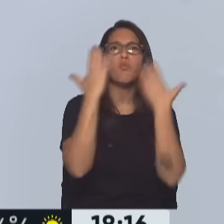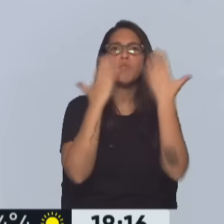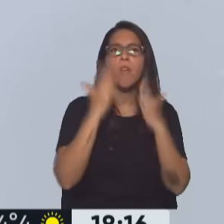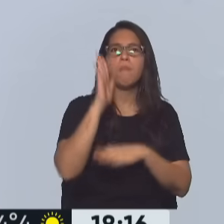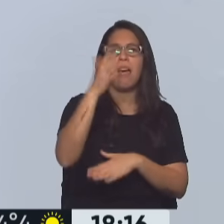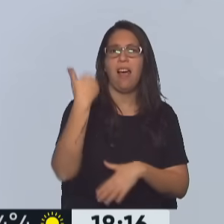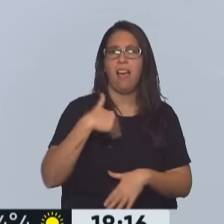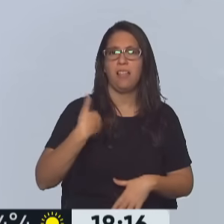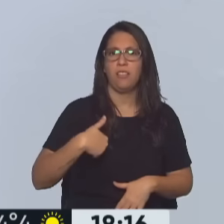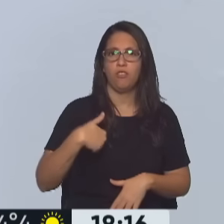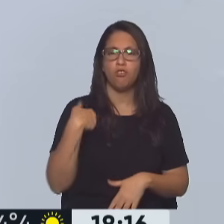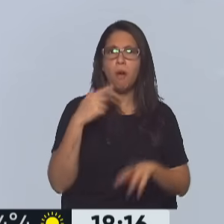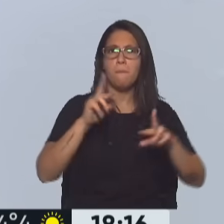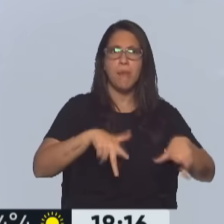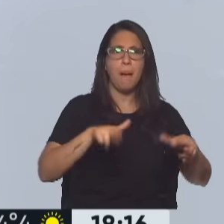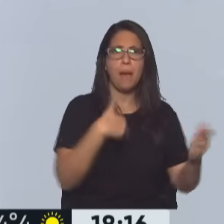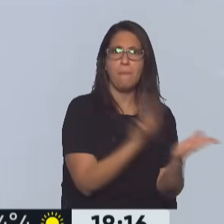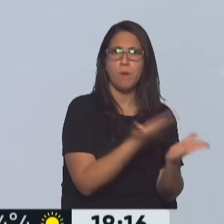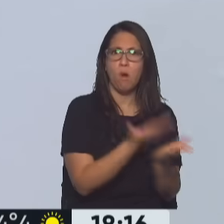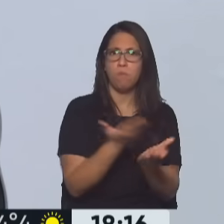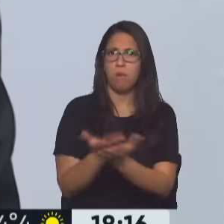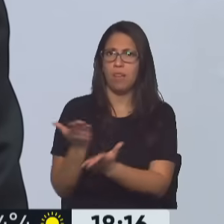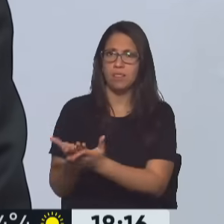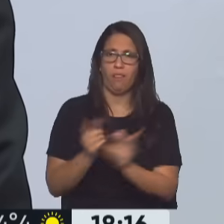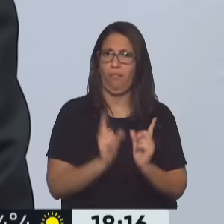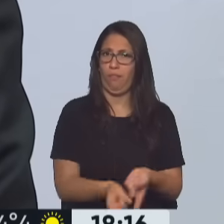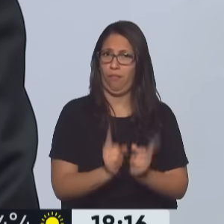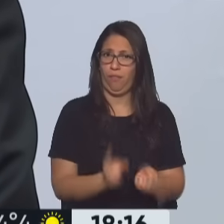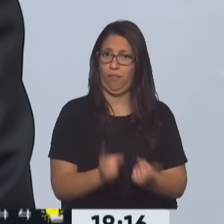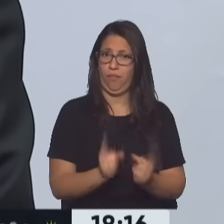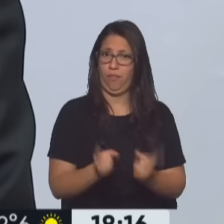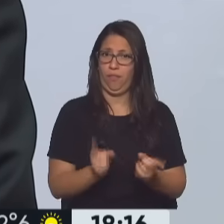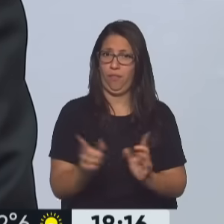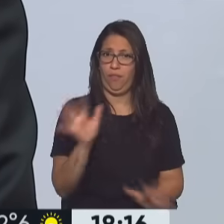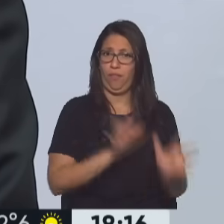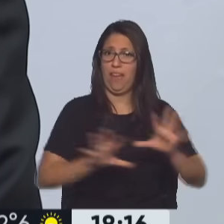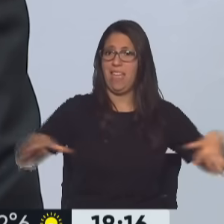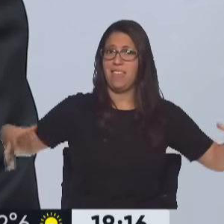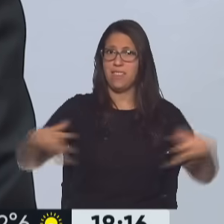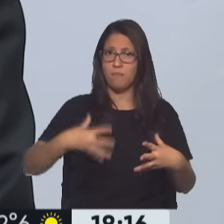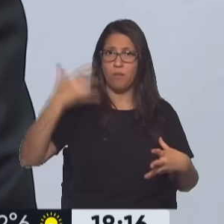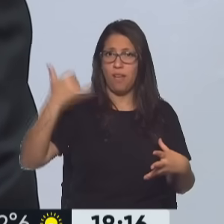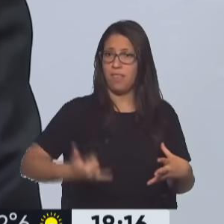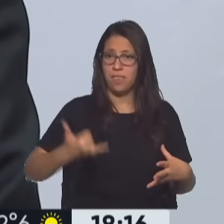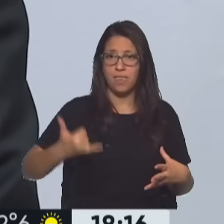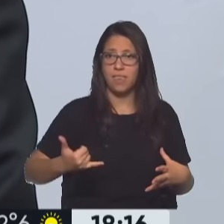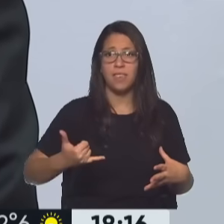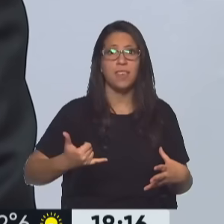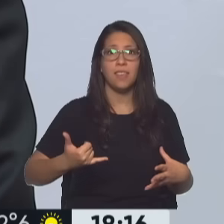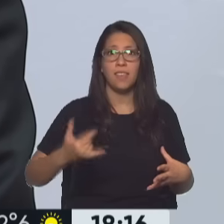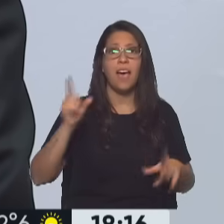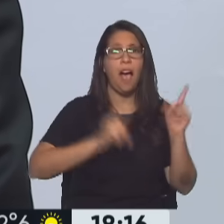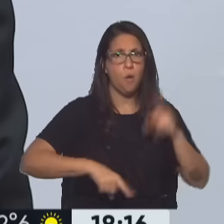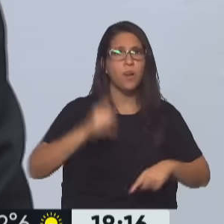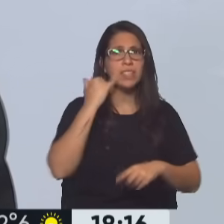de cada una de las cosas que fui planteando, porque en realidad mis propuestas están elaboradas con equipo. Y de alguna manera muchas las